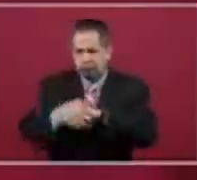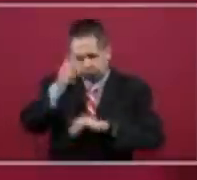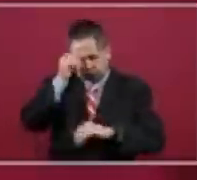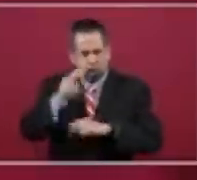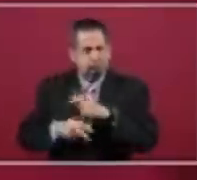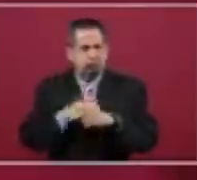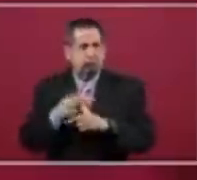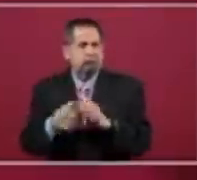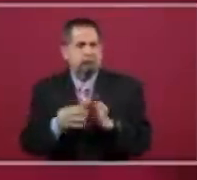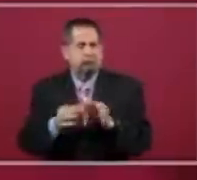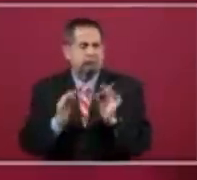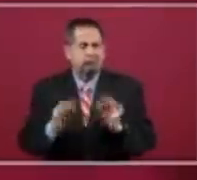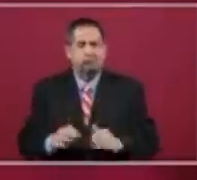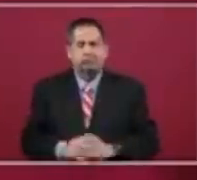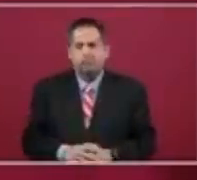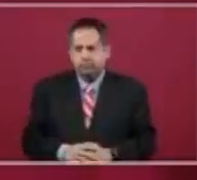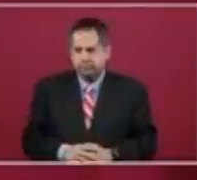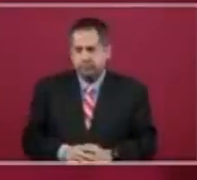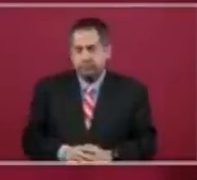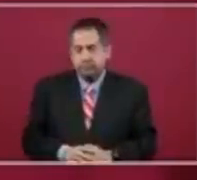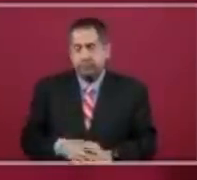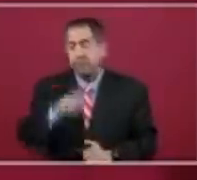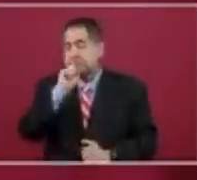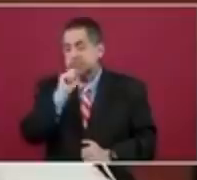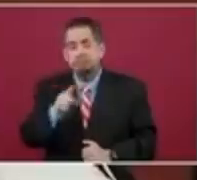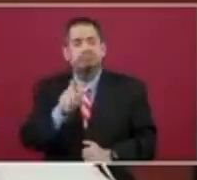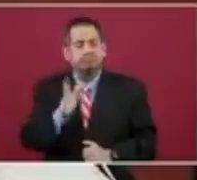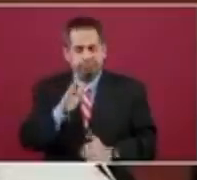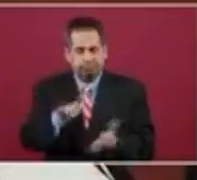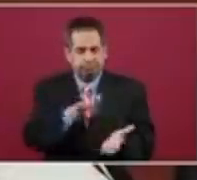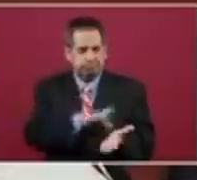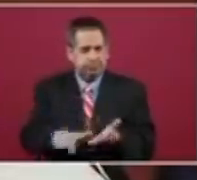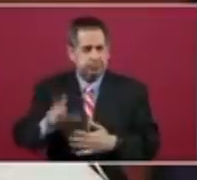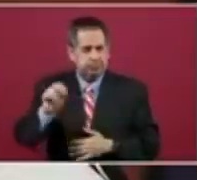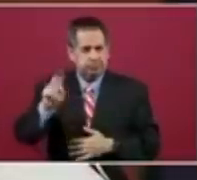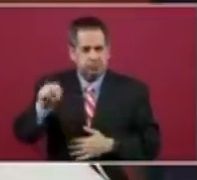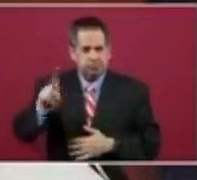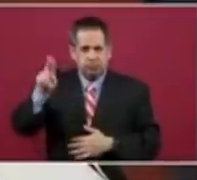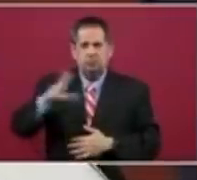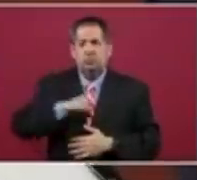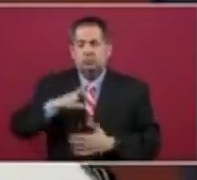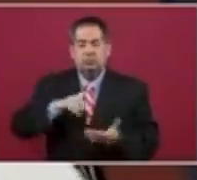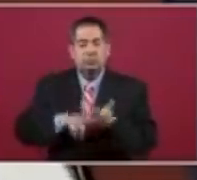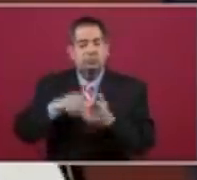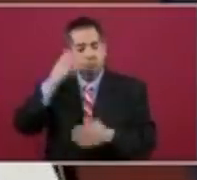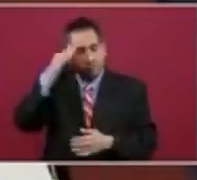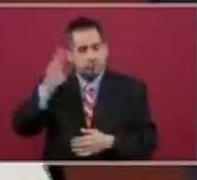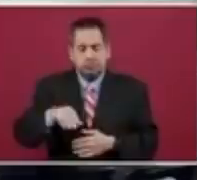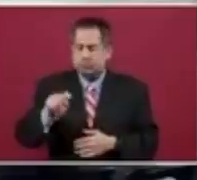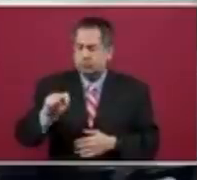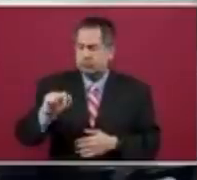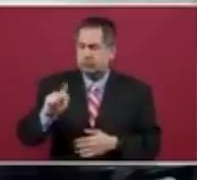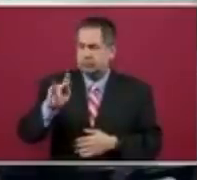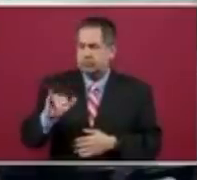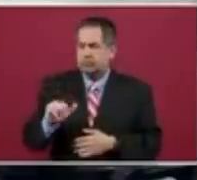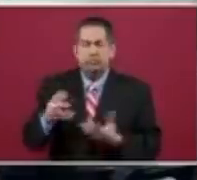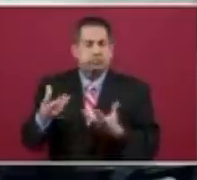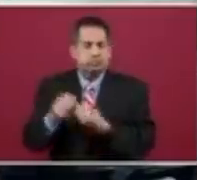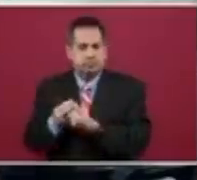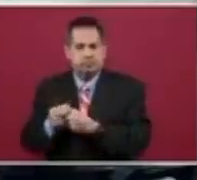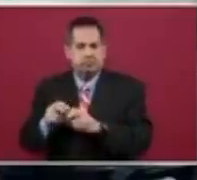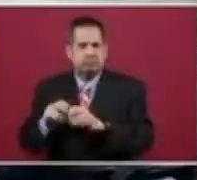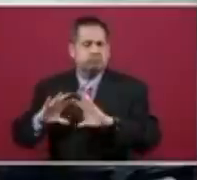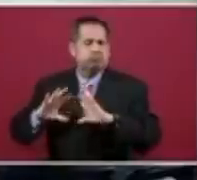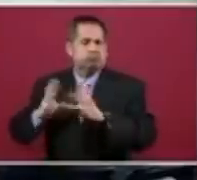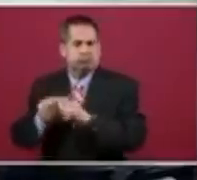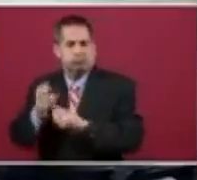que tendremos. También recibimos el apoyo de Naciones Unidas. Se encuentra con nosotros la señora Katia Arqueta, por parte de todas